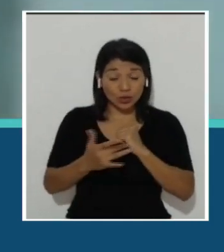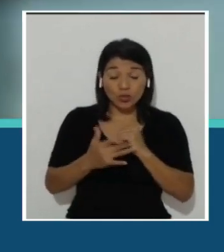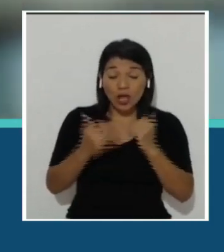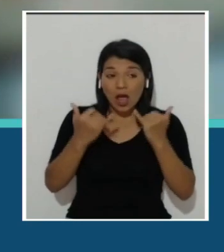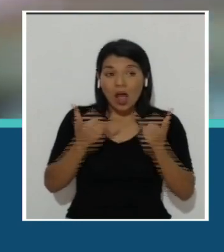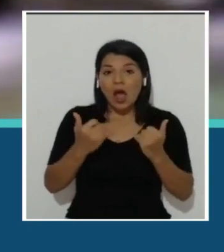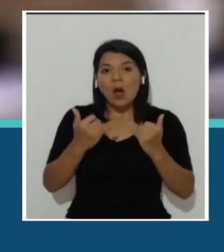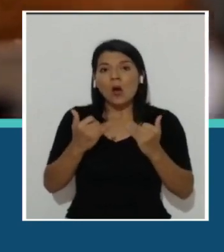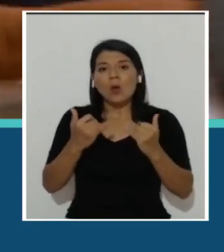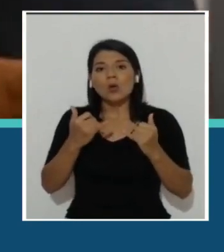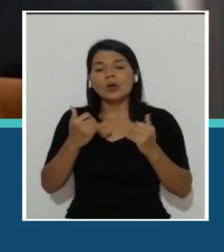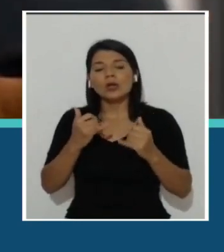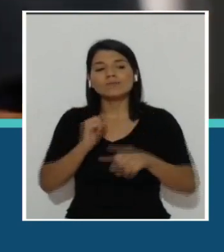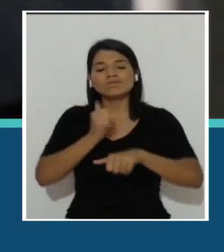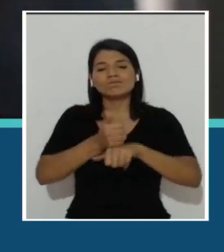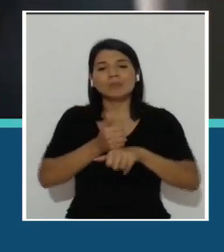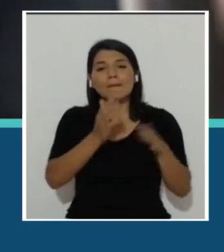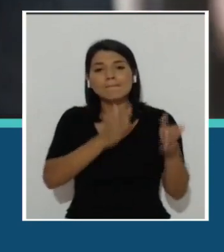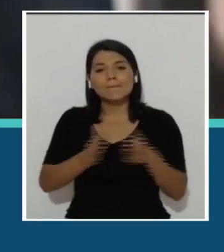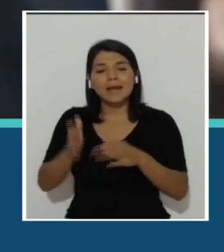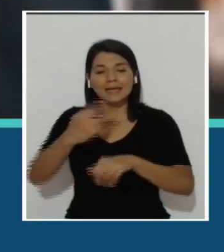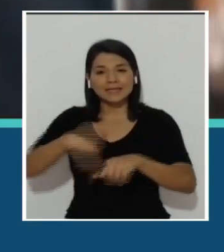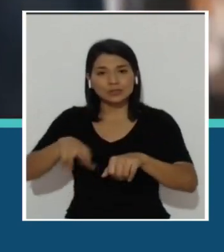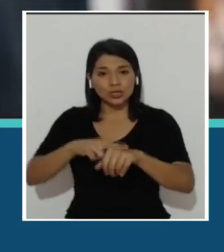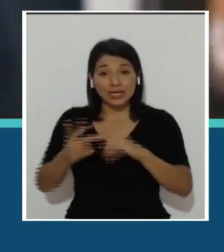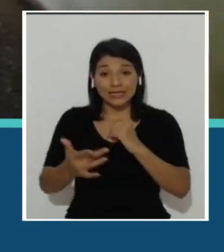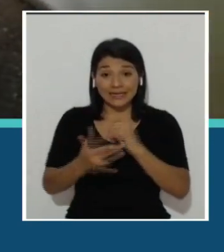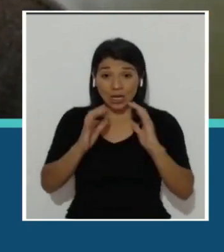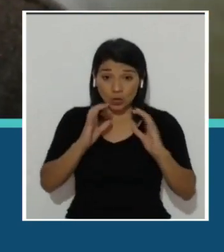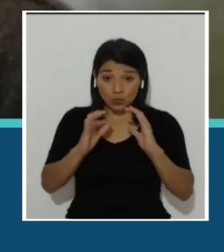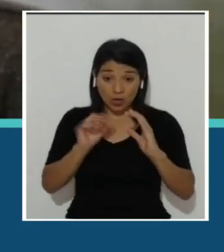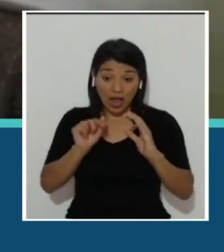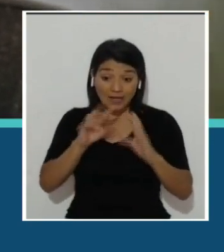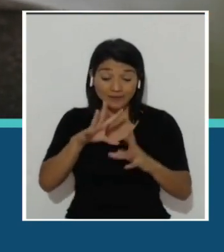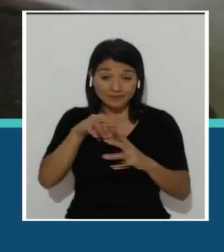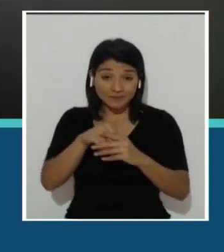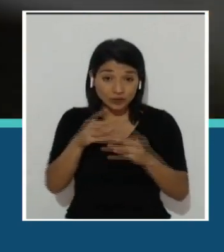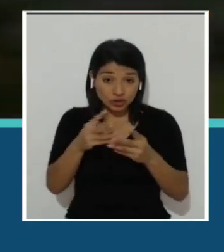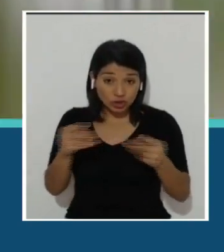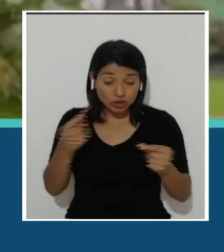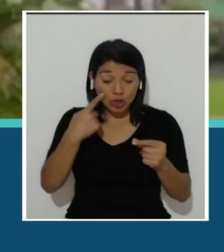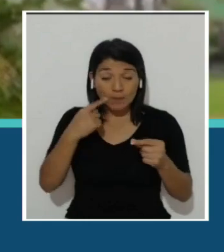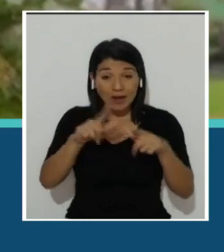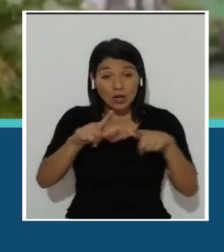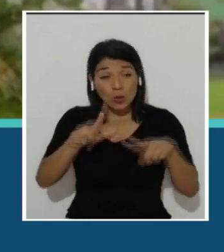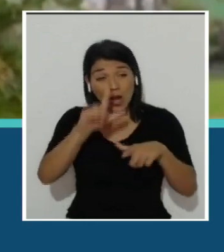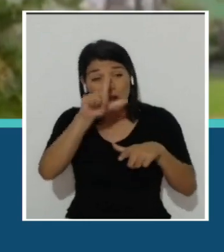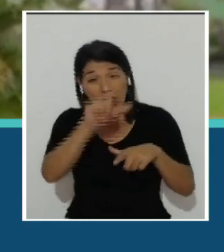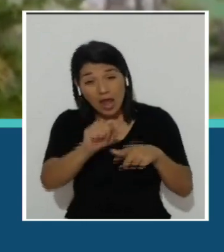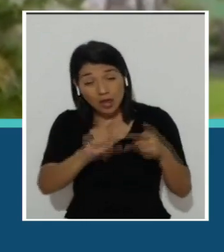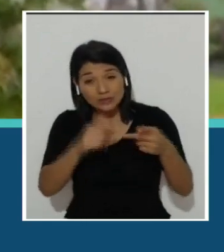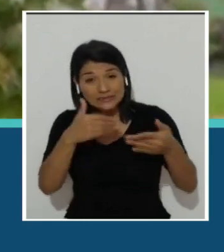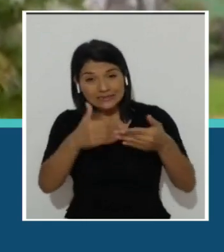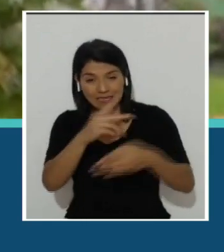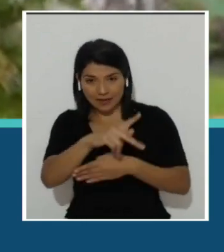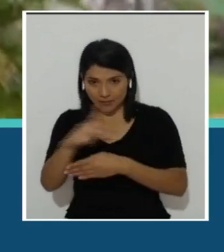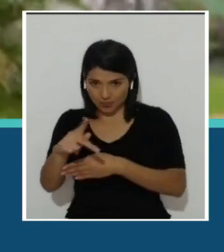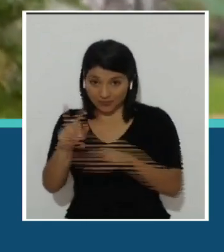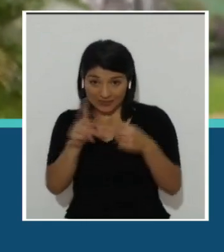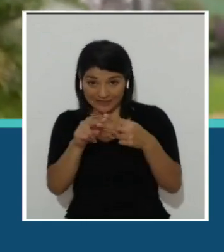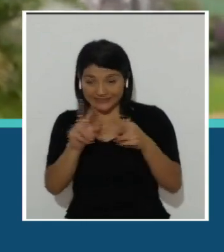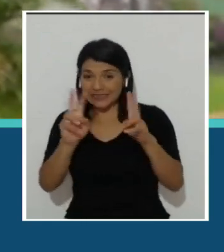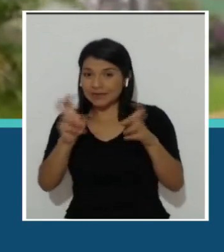Telecomunicaciones, en el que se incluyen soluciones de conectividad para las zonas rurales y costeras como prioridad. Es una prioridad